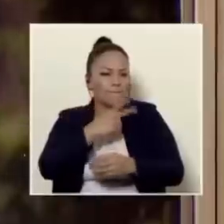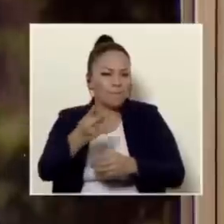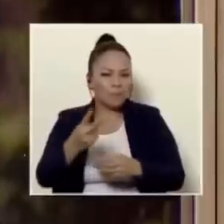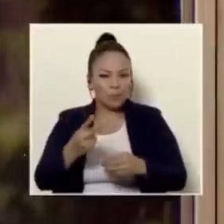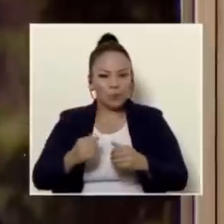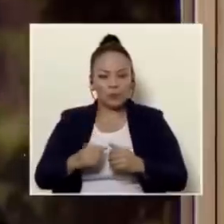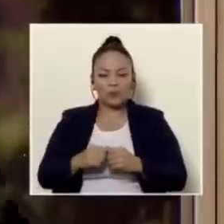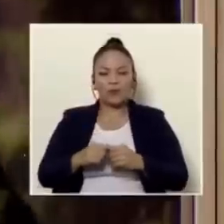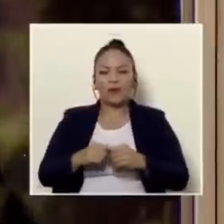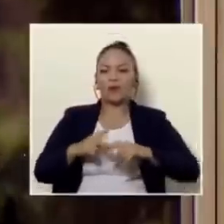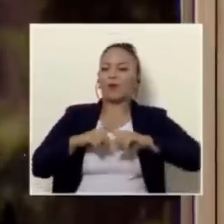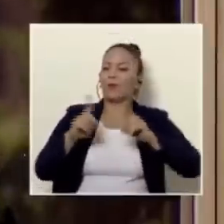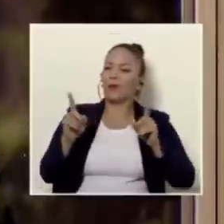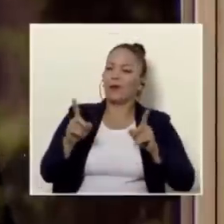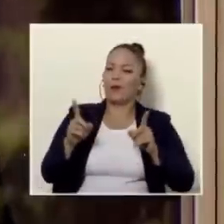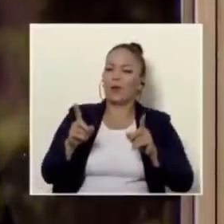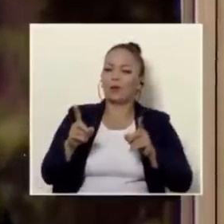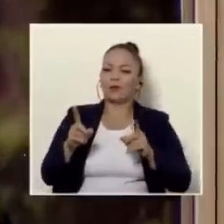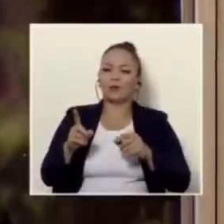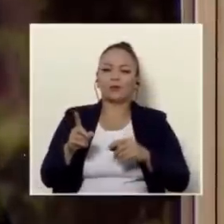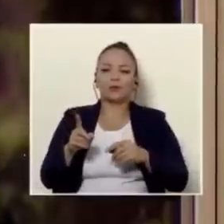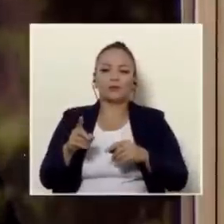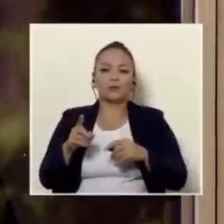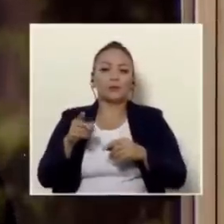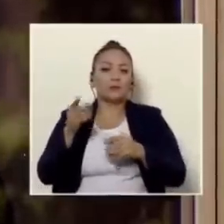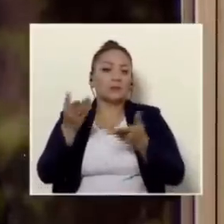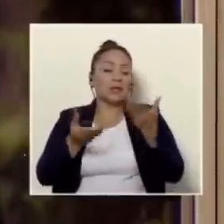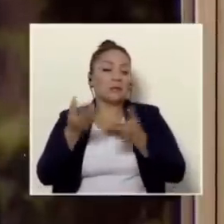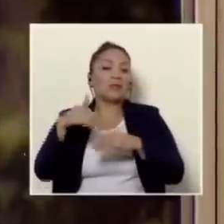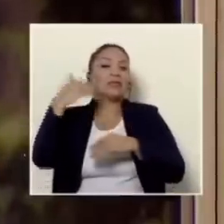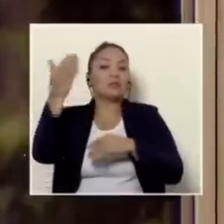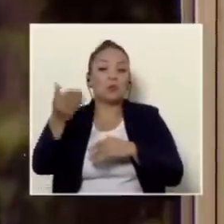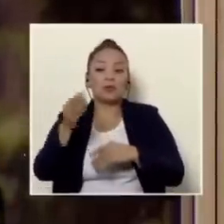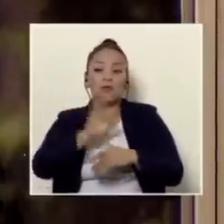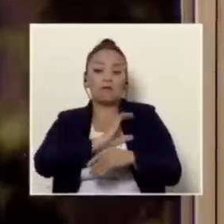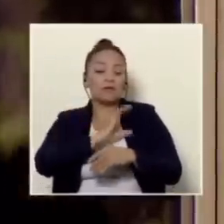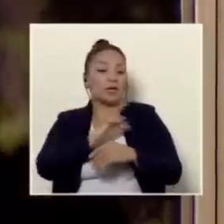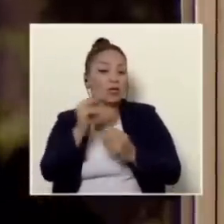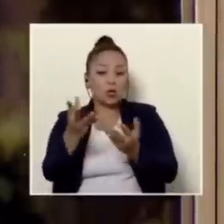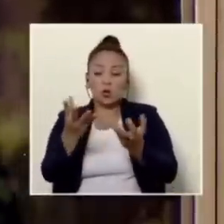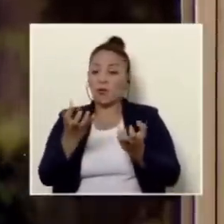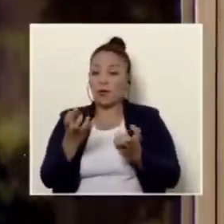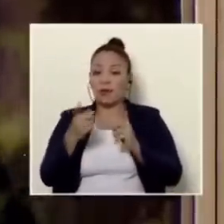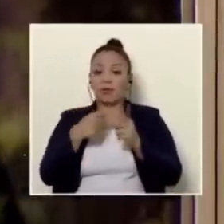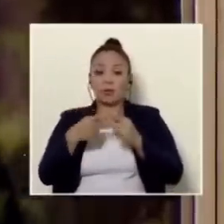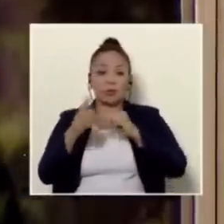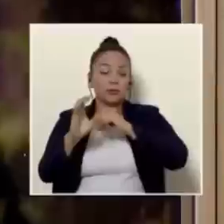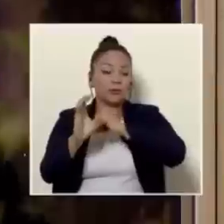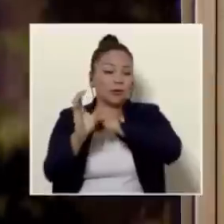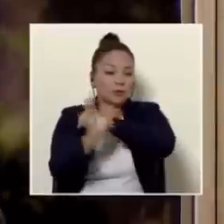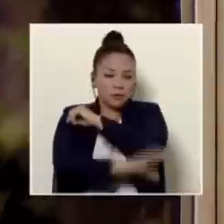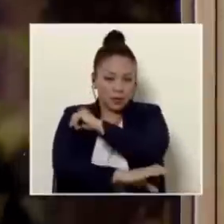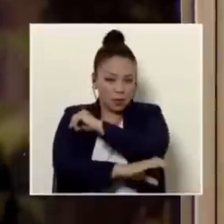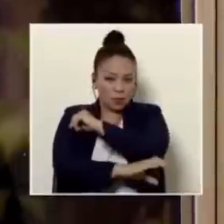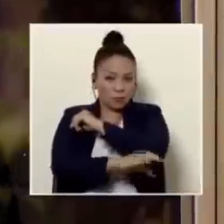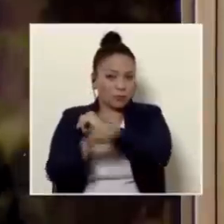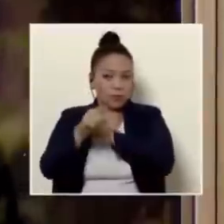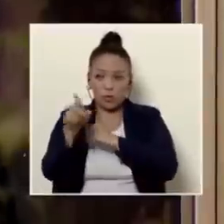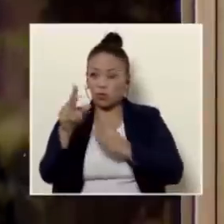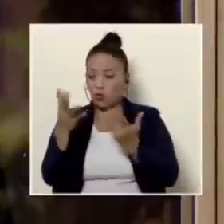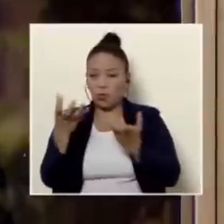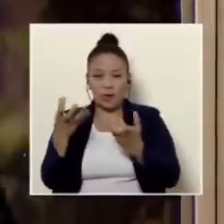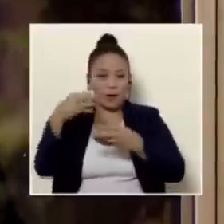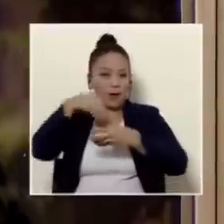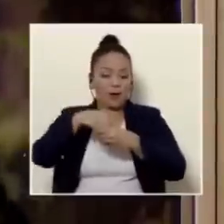que podrían haber algún tipo de sanciones para esos oficiales que no quisieran ser parte de este proyecto que se